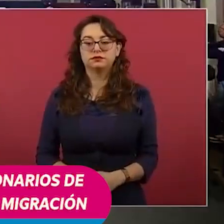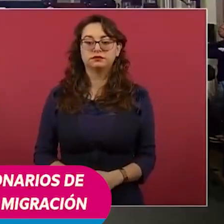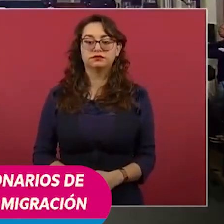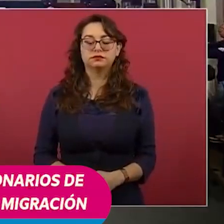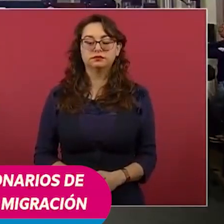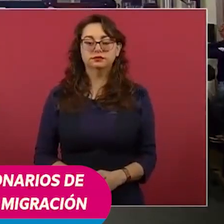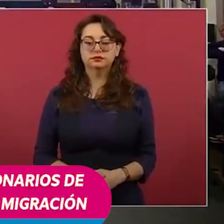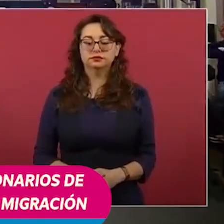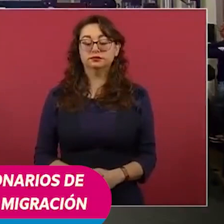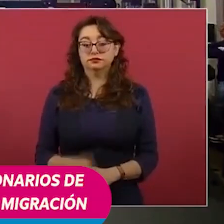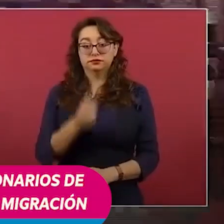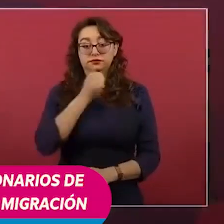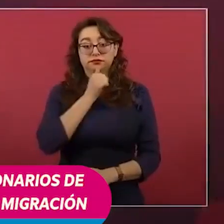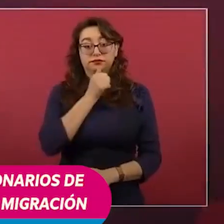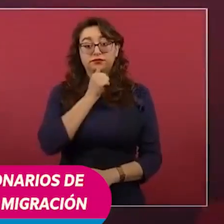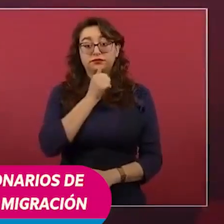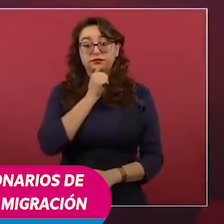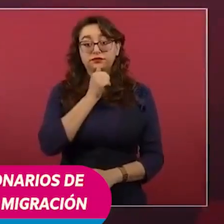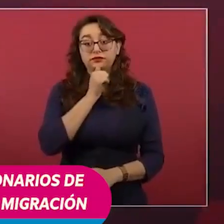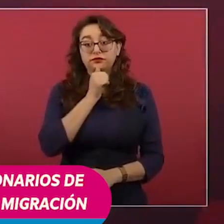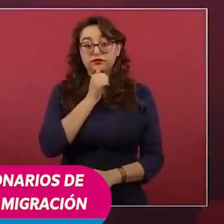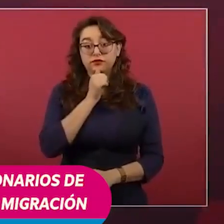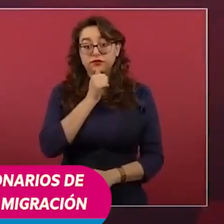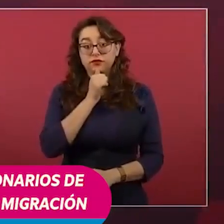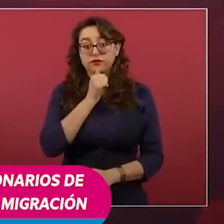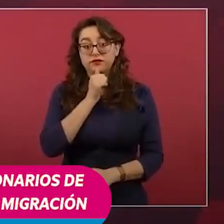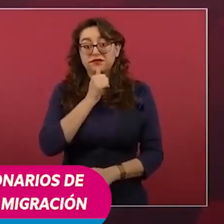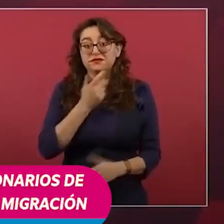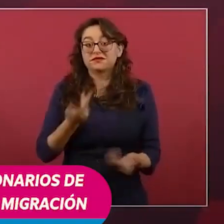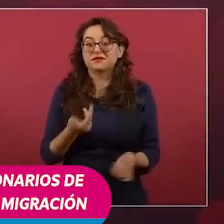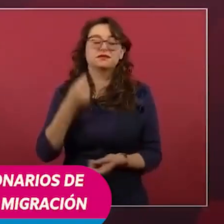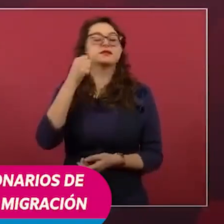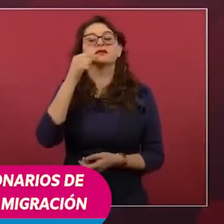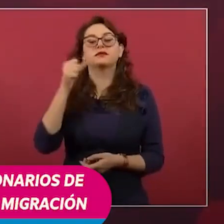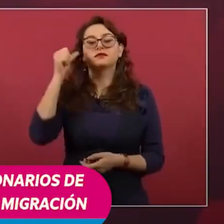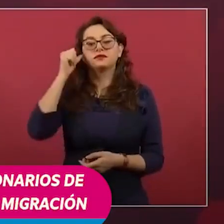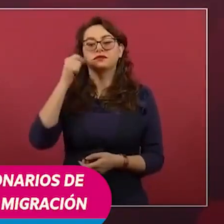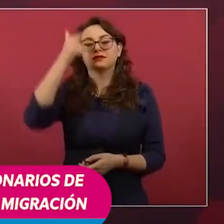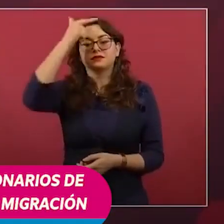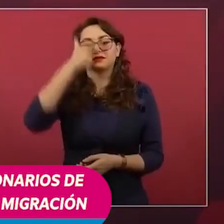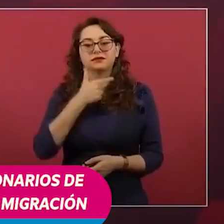No sabemos, es que todavía anoche